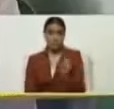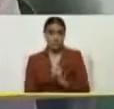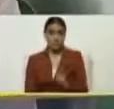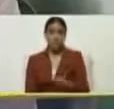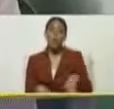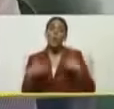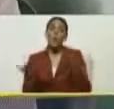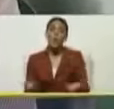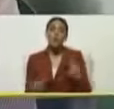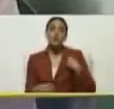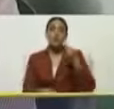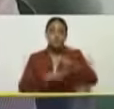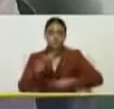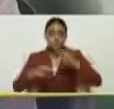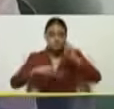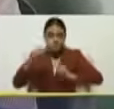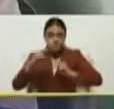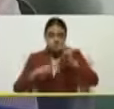voy a crear